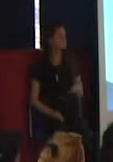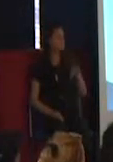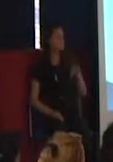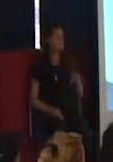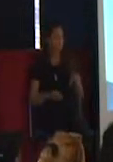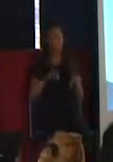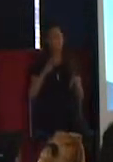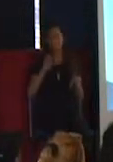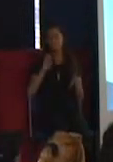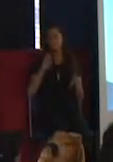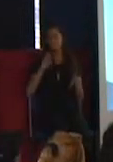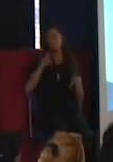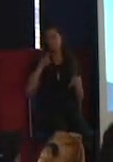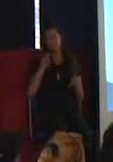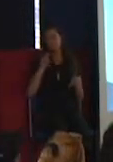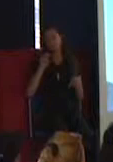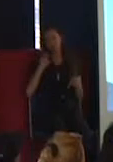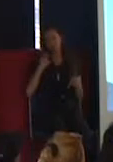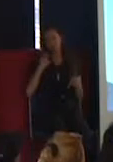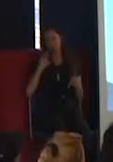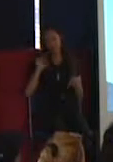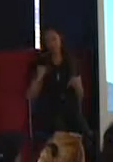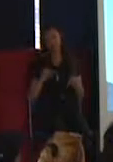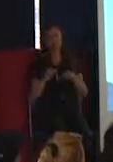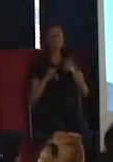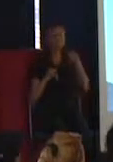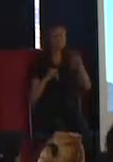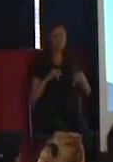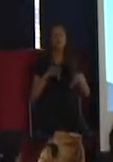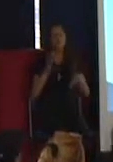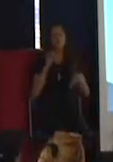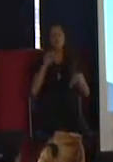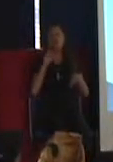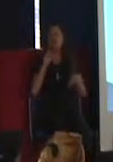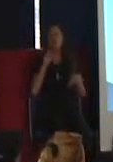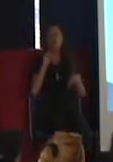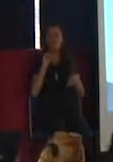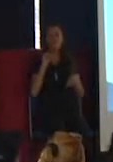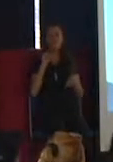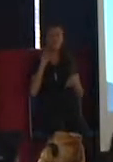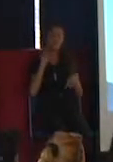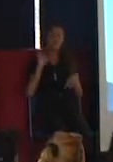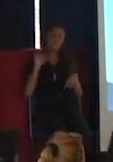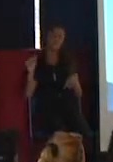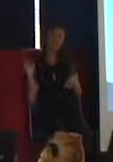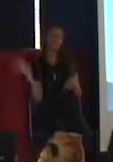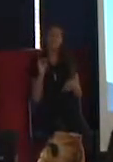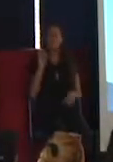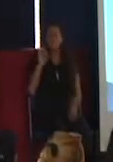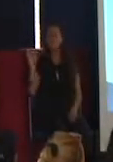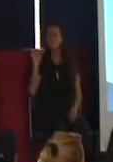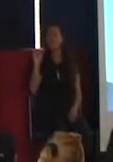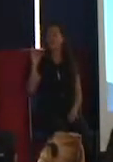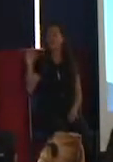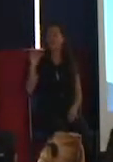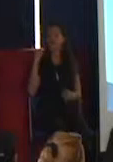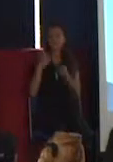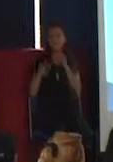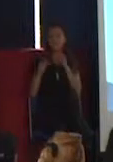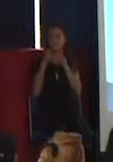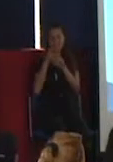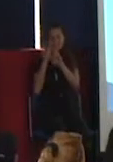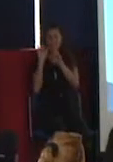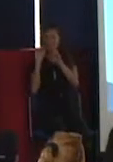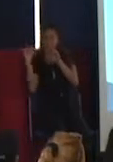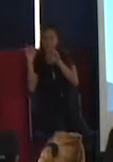La personería, la contraloría, todas las IAS, ¿cierto? Entonces las IAS, ya uno dice, uy, las